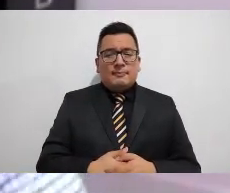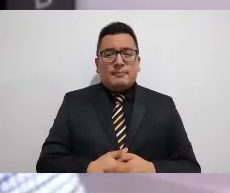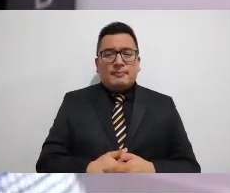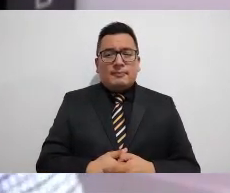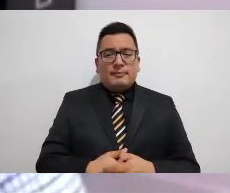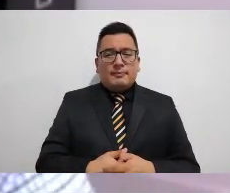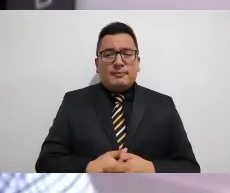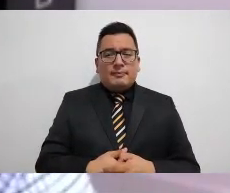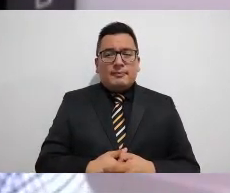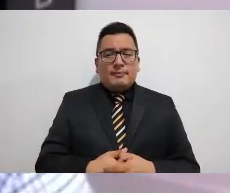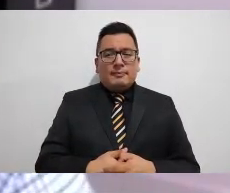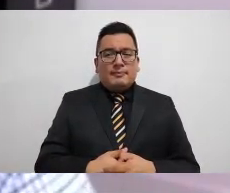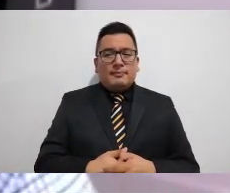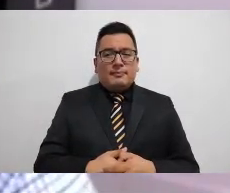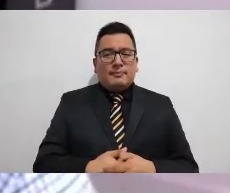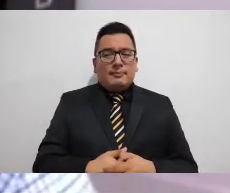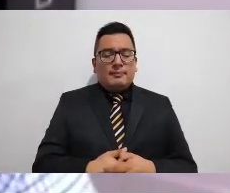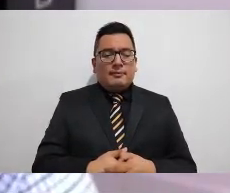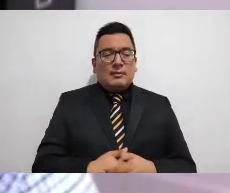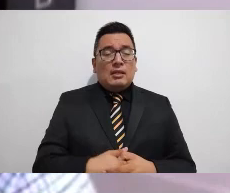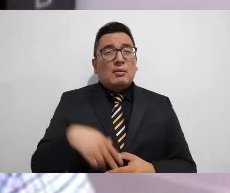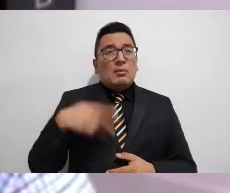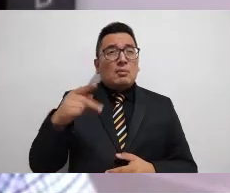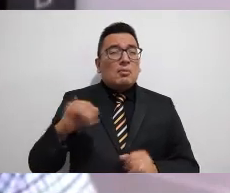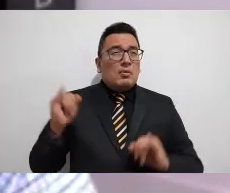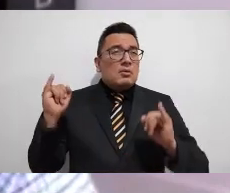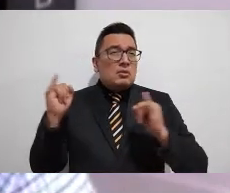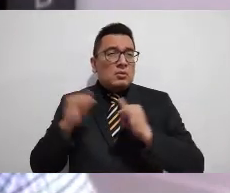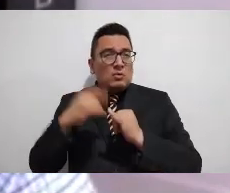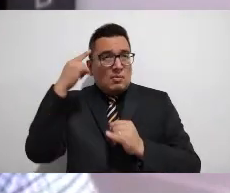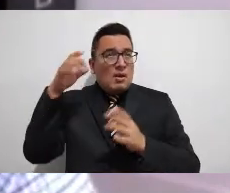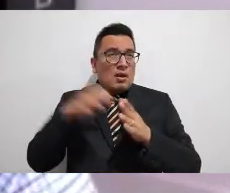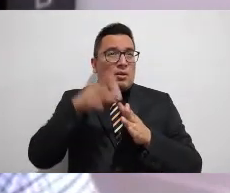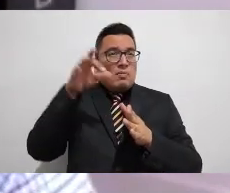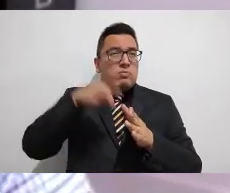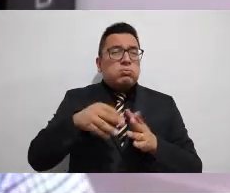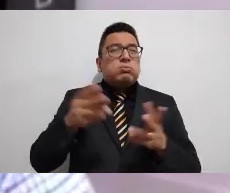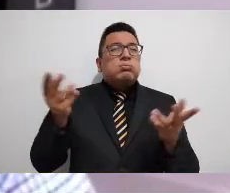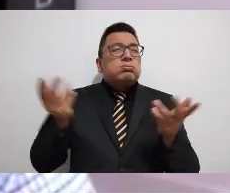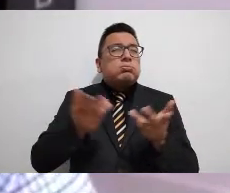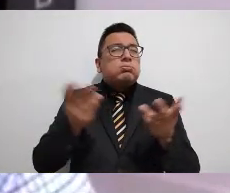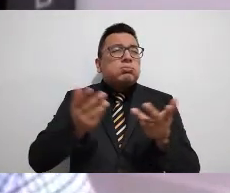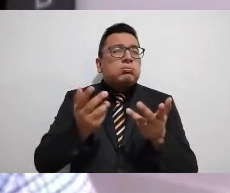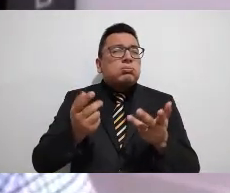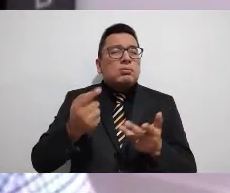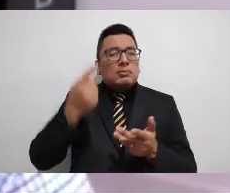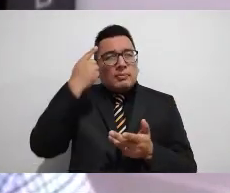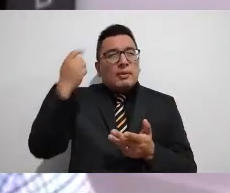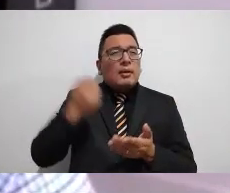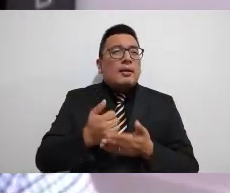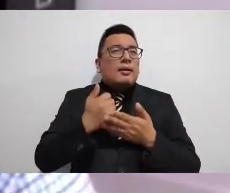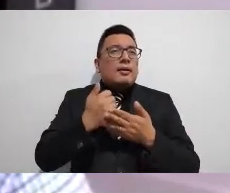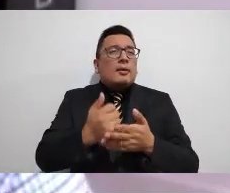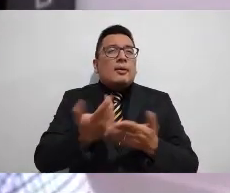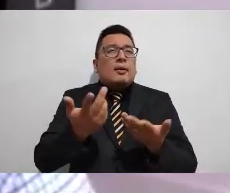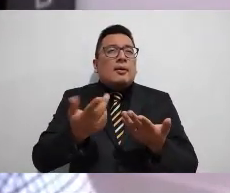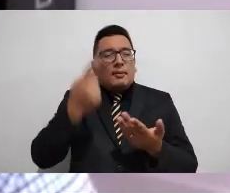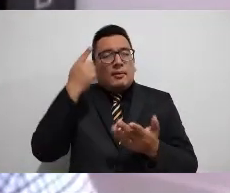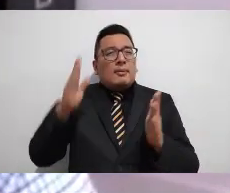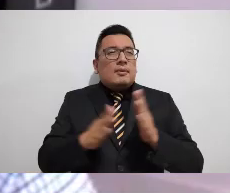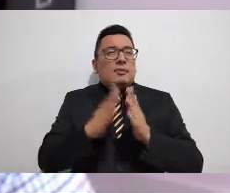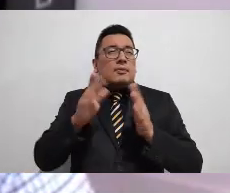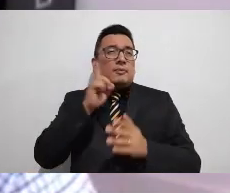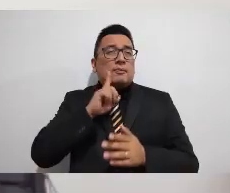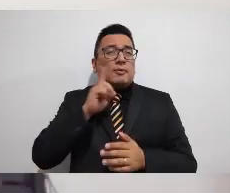acciones afirmativas han tomado como Instituto Electoral para fortalecer la participación de las mujeres indígenas?